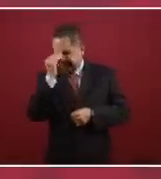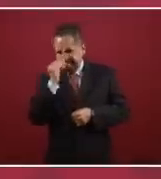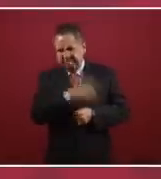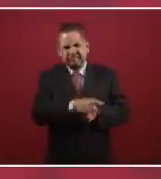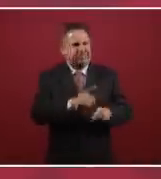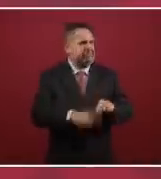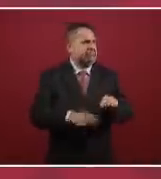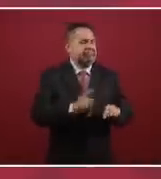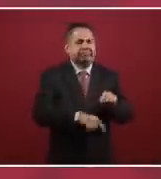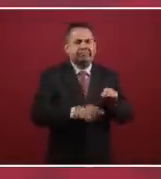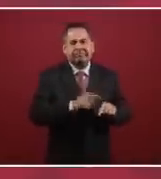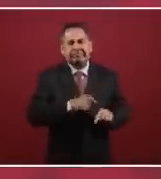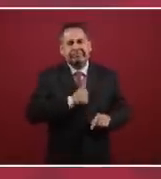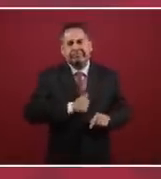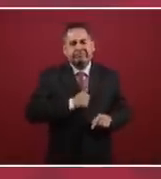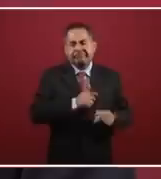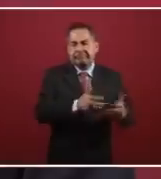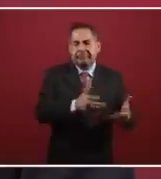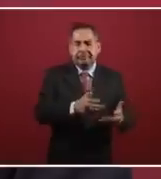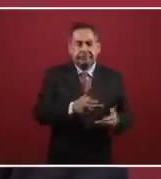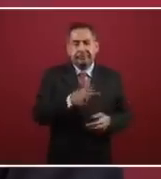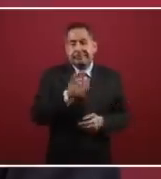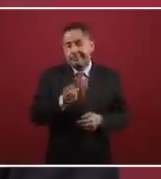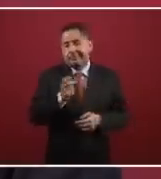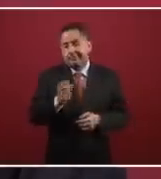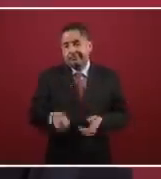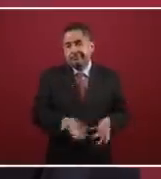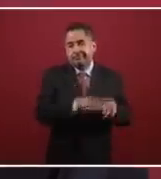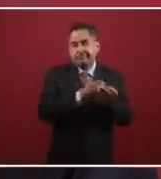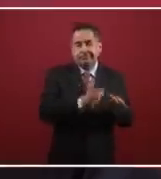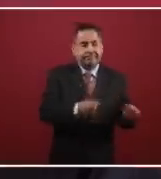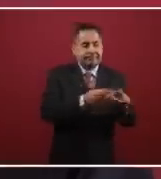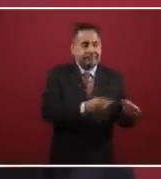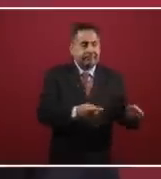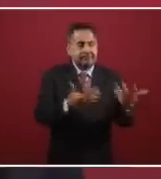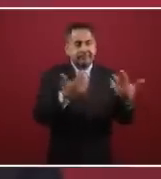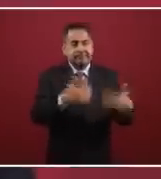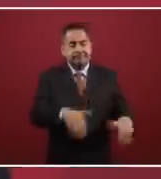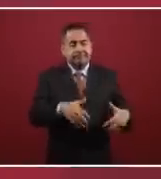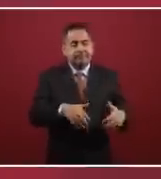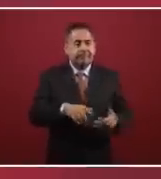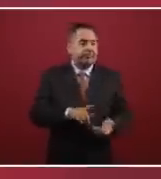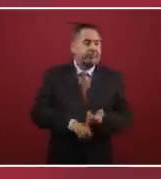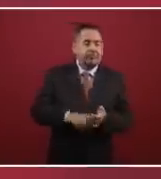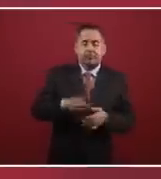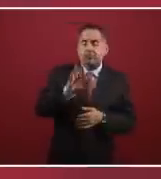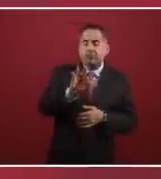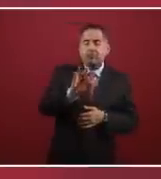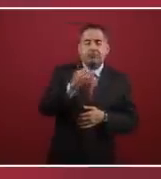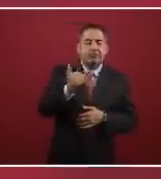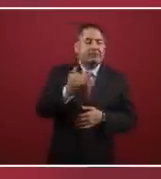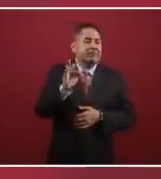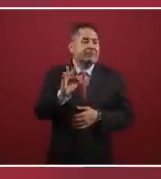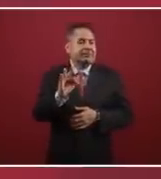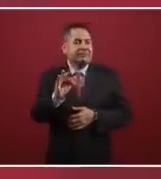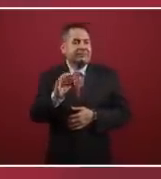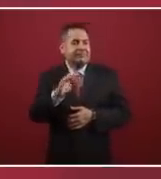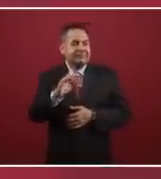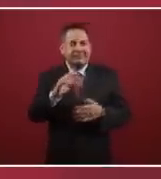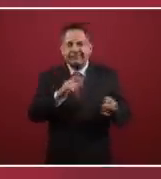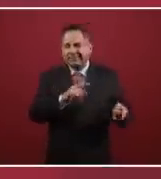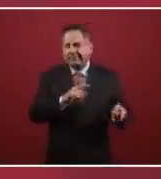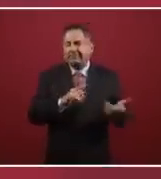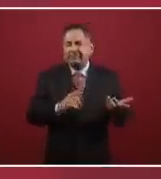al grado que desaparecieron la empresa Luz y Fuerza del Centro